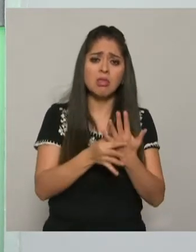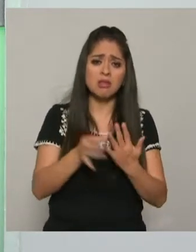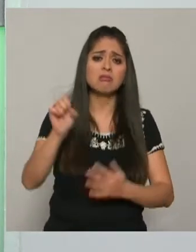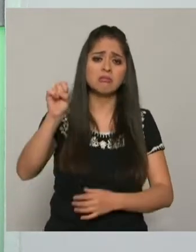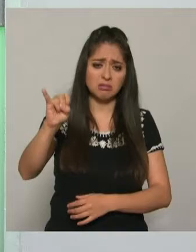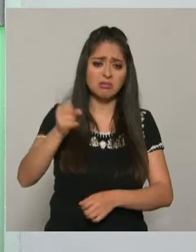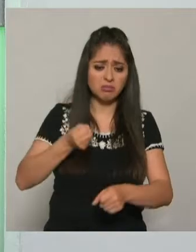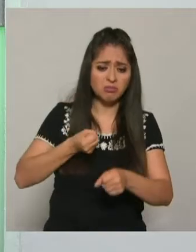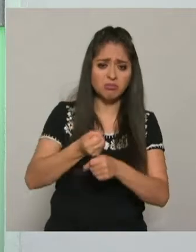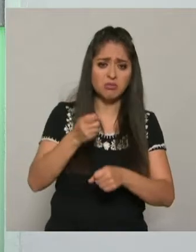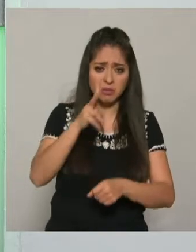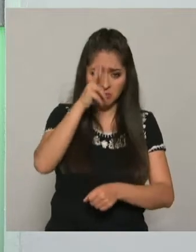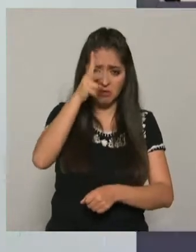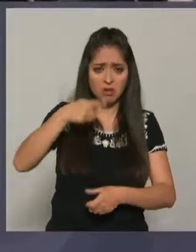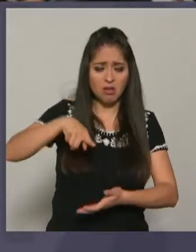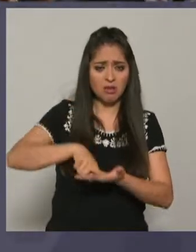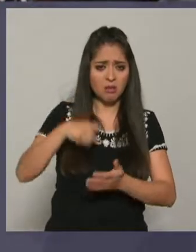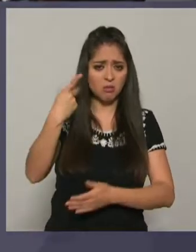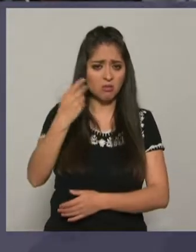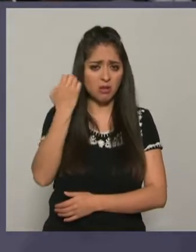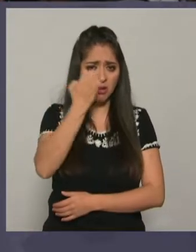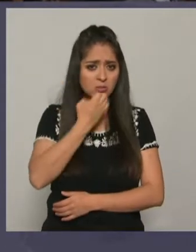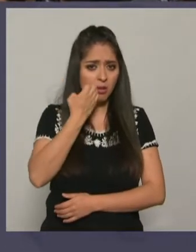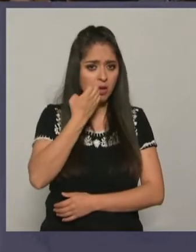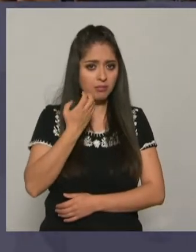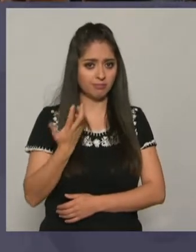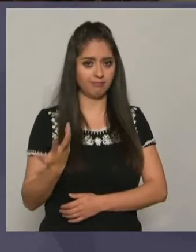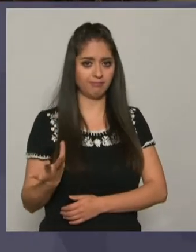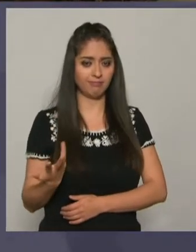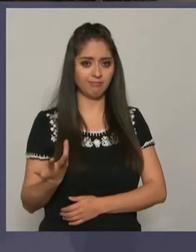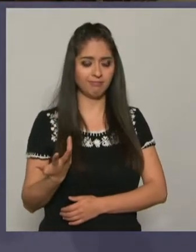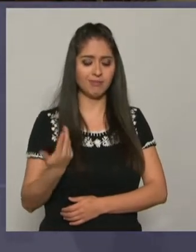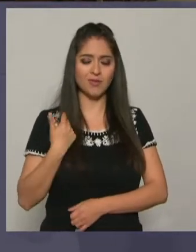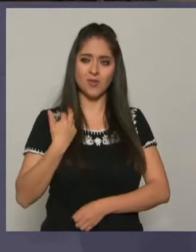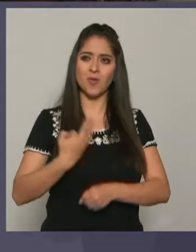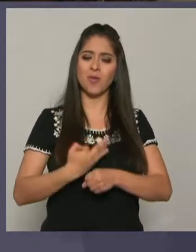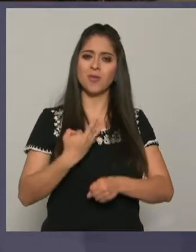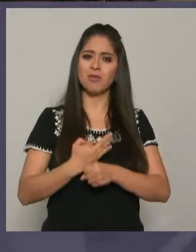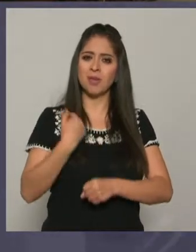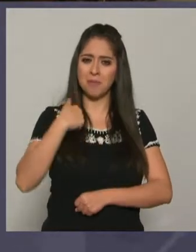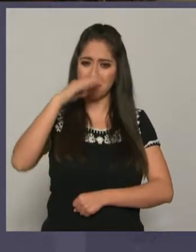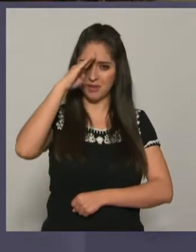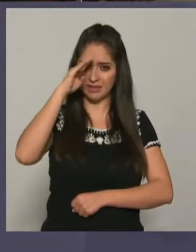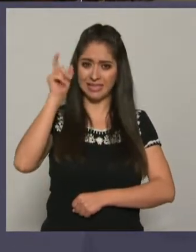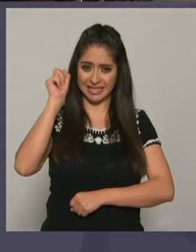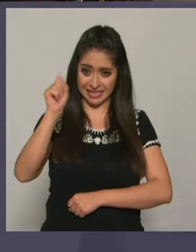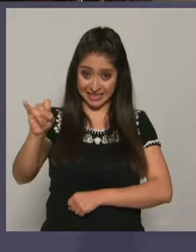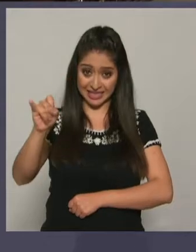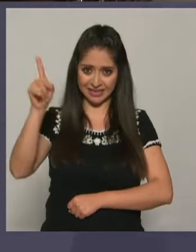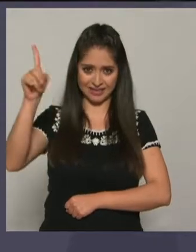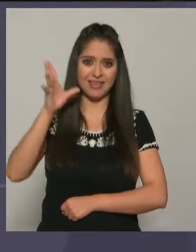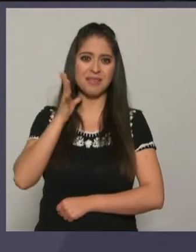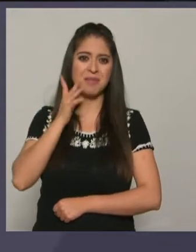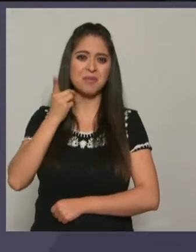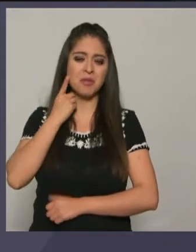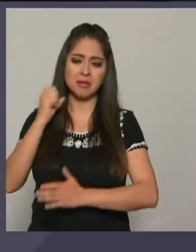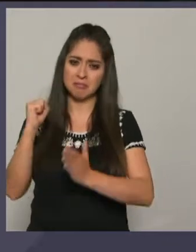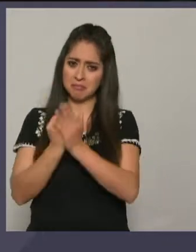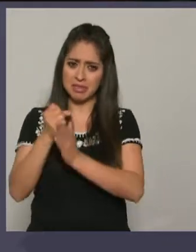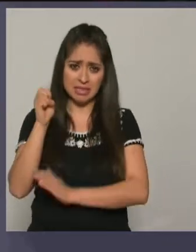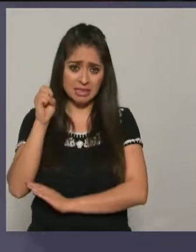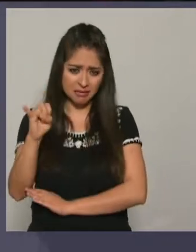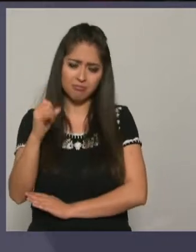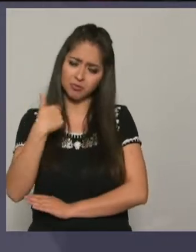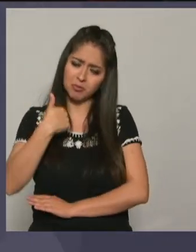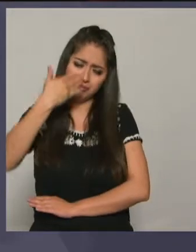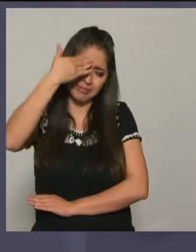violencia escolar. Yo me pongo a pensar cómo sería una vez que esta iniciativa pase, porque sin duda va a pasar, creo